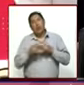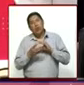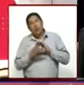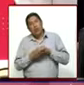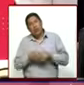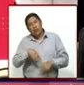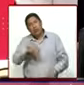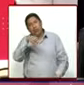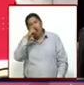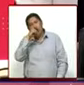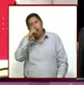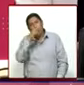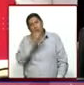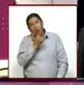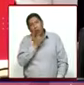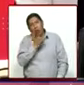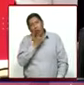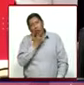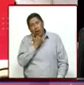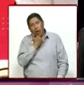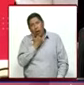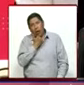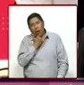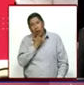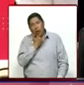bastante serio, ¿qué ha pasado?